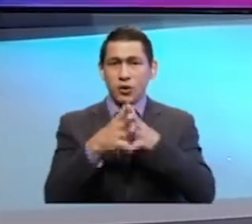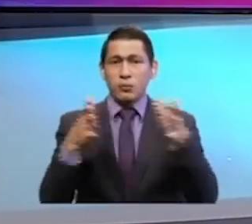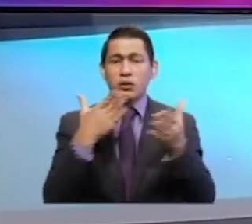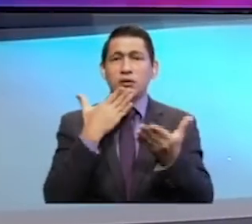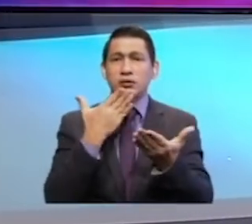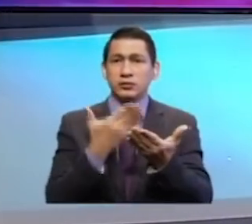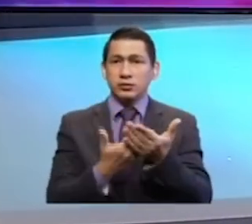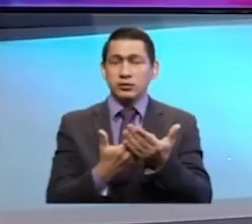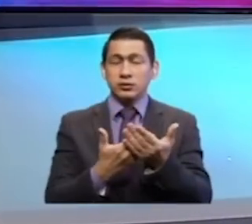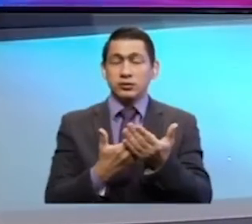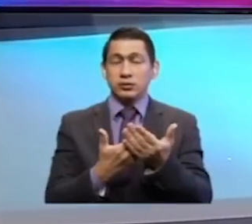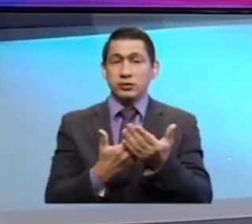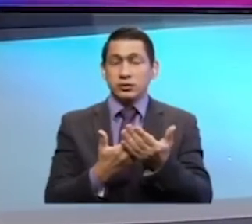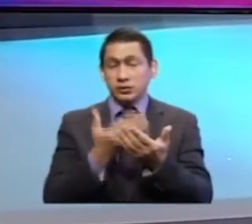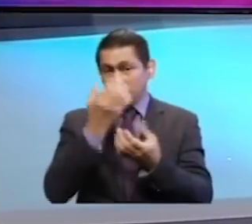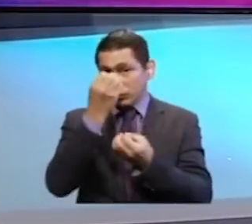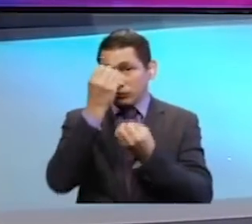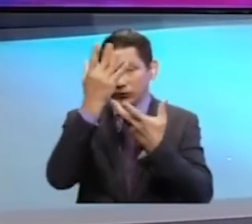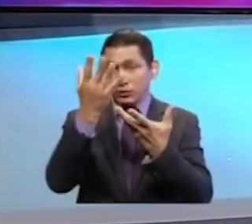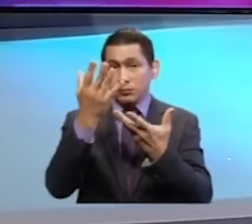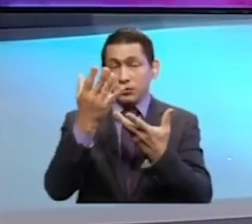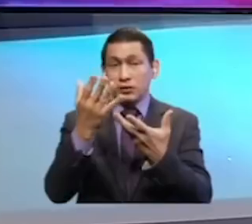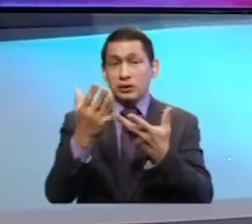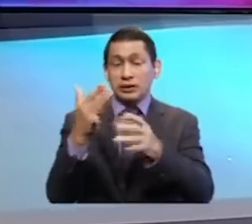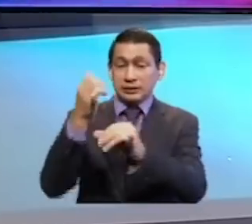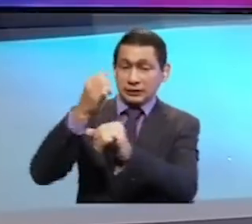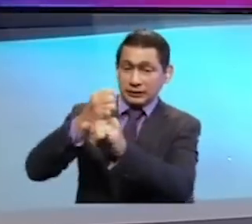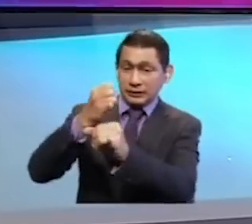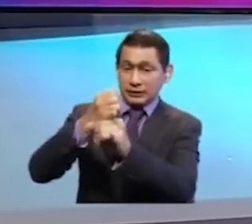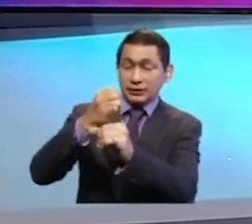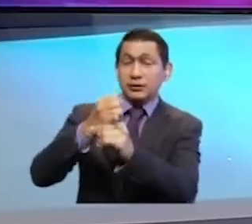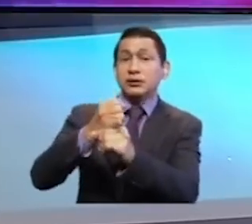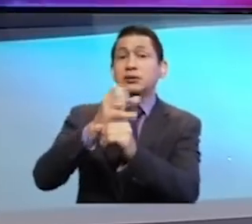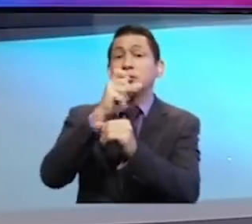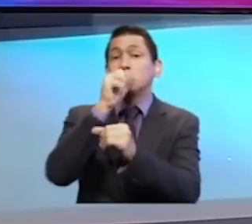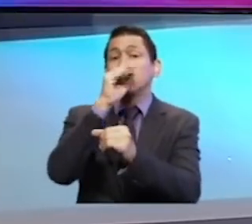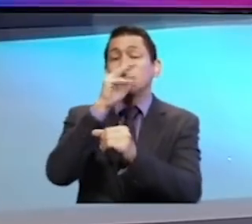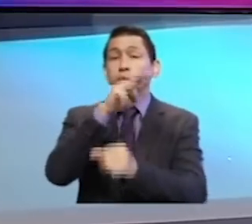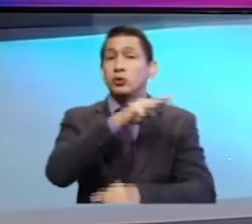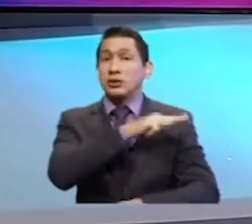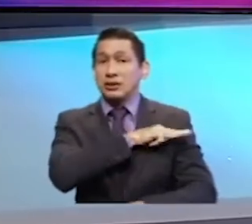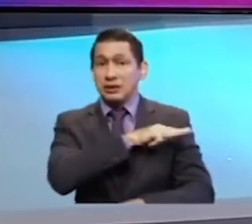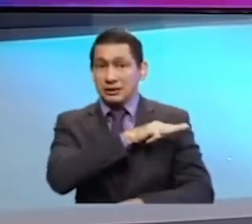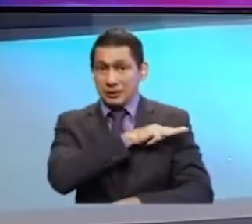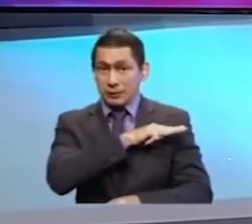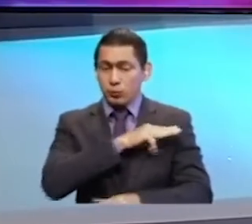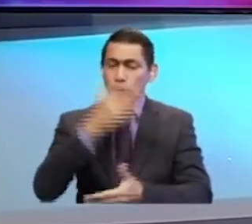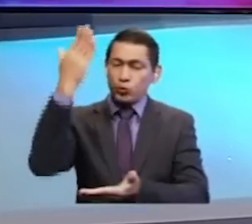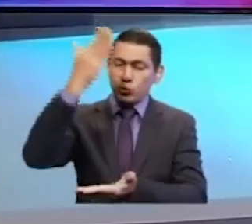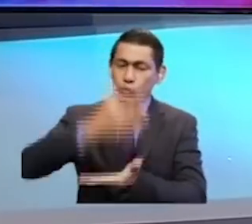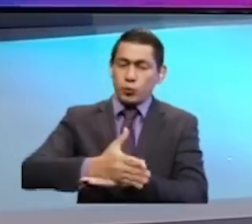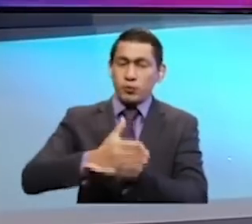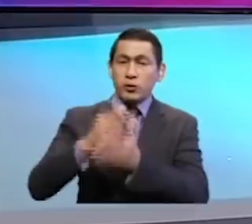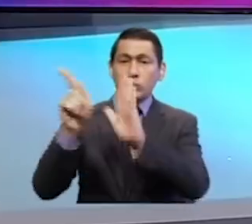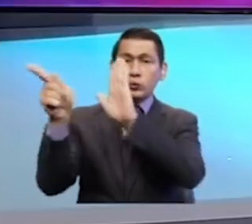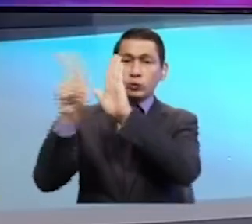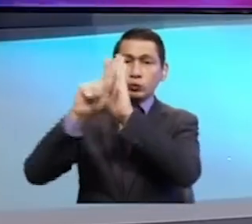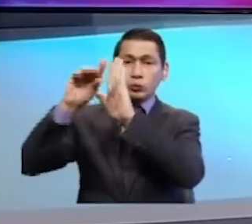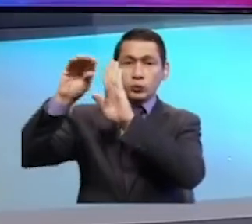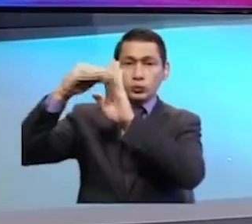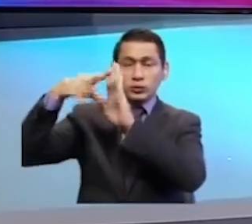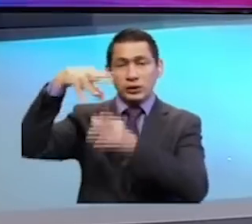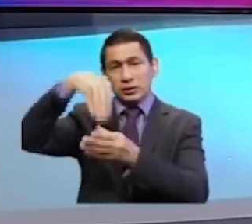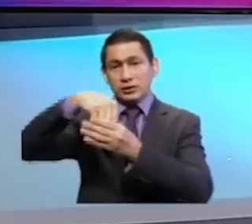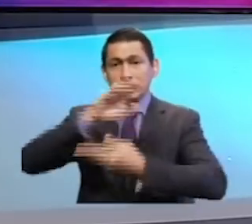Mauricio. Le contamos ahora que, por otro lado, la Agencia de Tránsito Municipal desmontó uno de los radares de la vía a la costa oeste